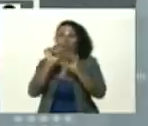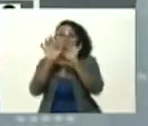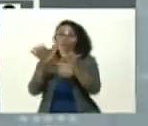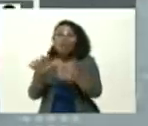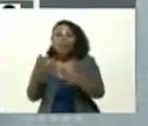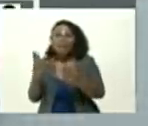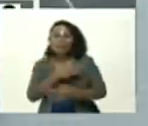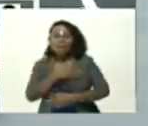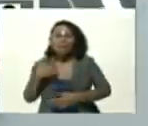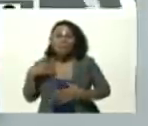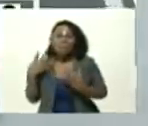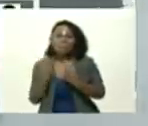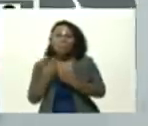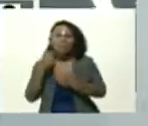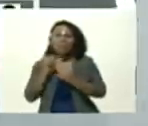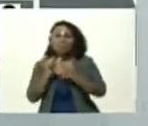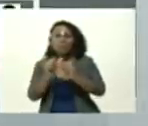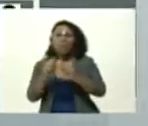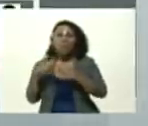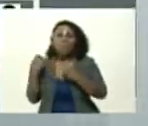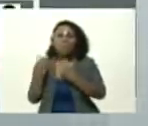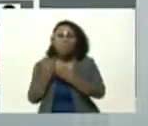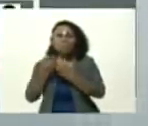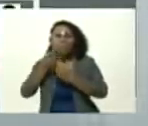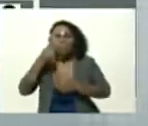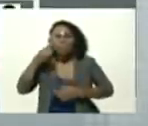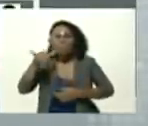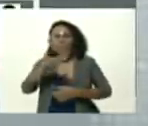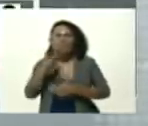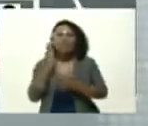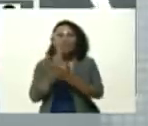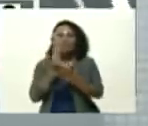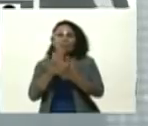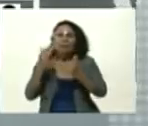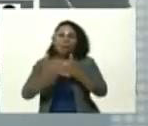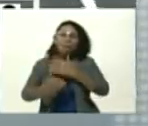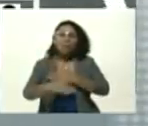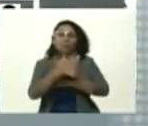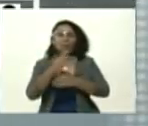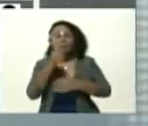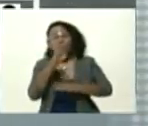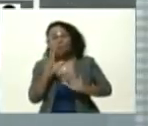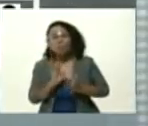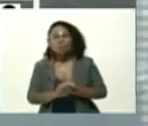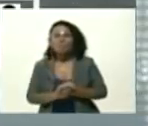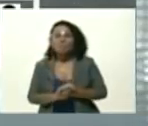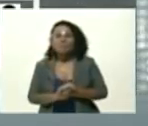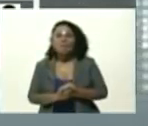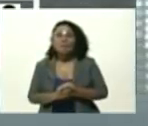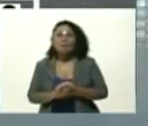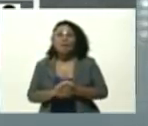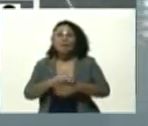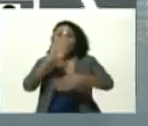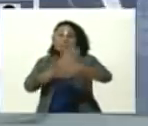compañero. Sigue adelante con el pueblo. Adelante, siempre adelante. Bueno, nos venimos de Barcelona y nos vamos directo